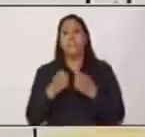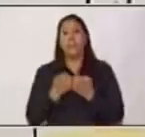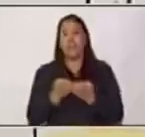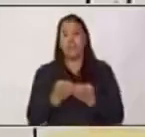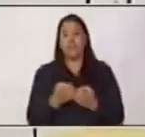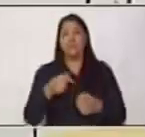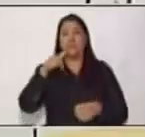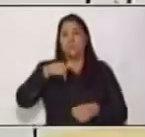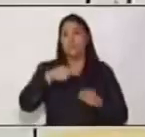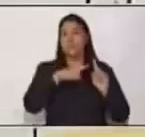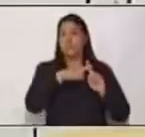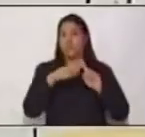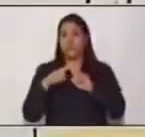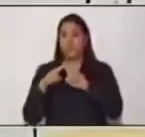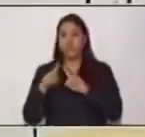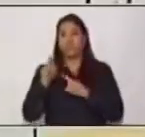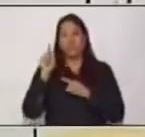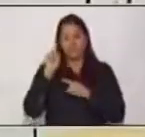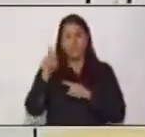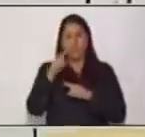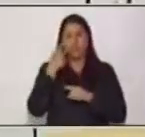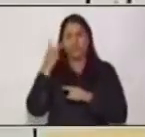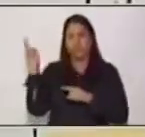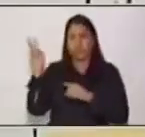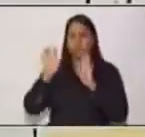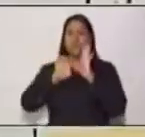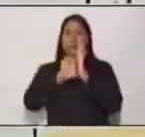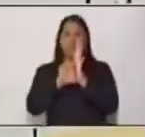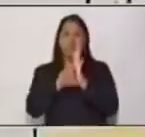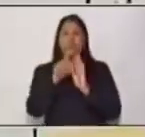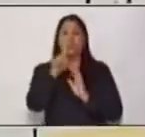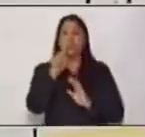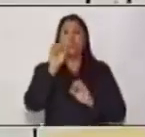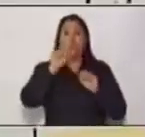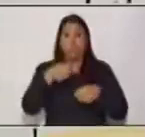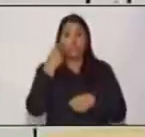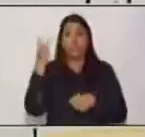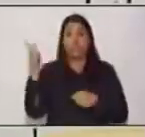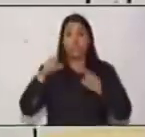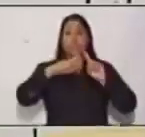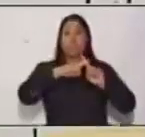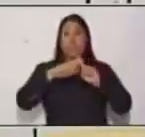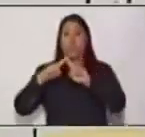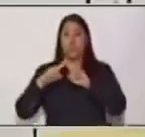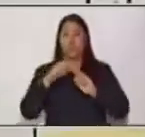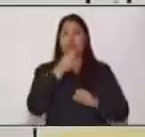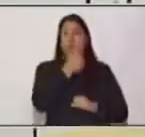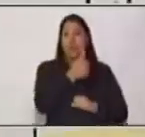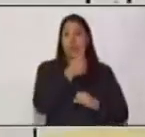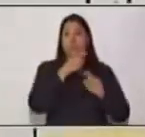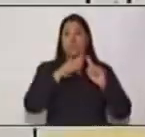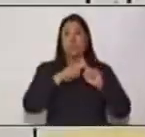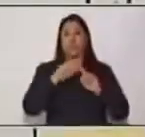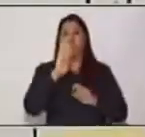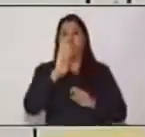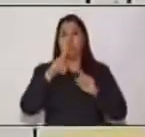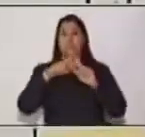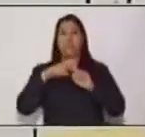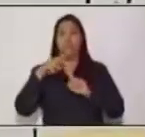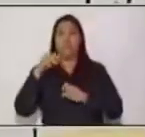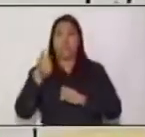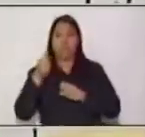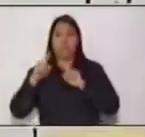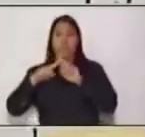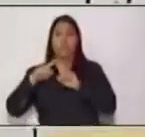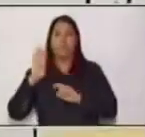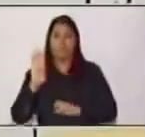En estos ejemplos puedes notar que estoy multiplicando A por B, por A y por